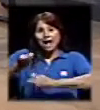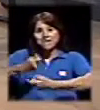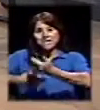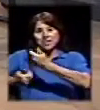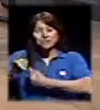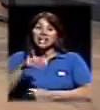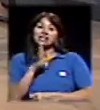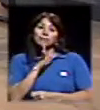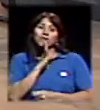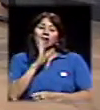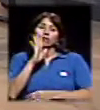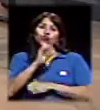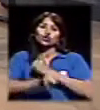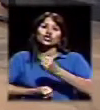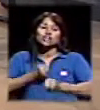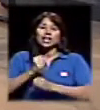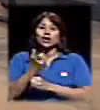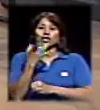siglo XVIII y XIX,